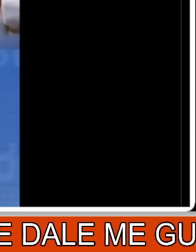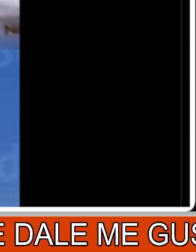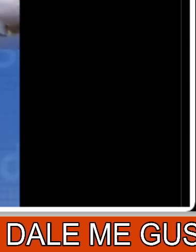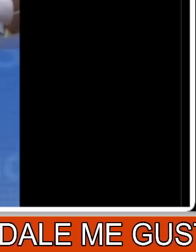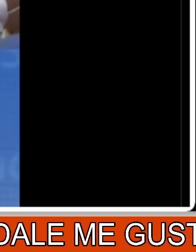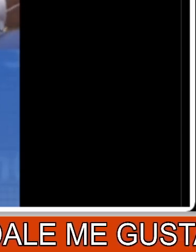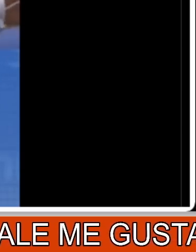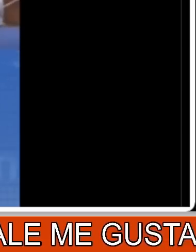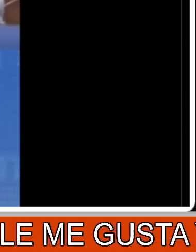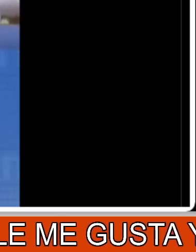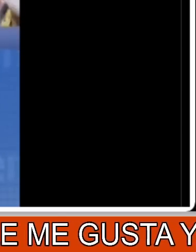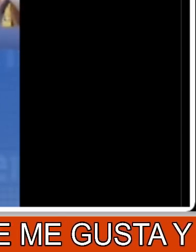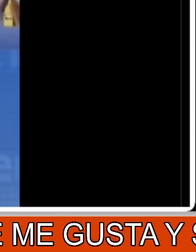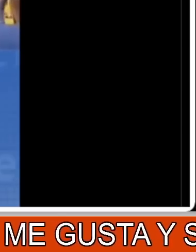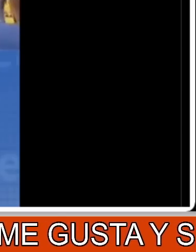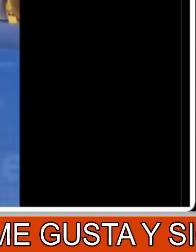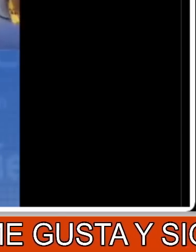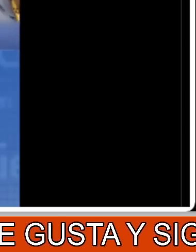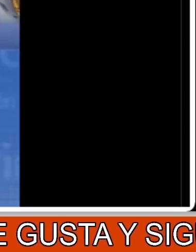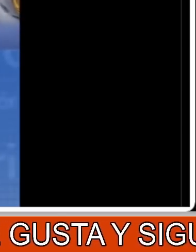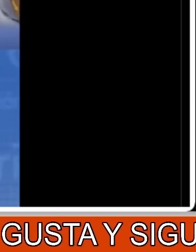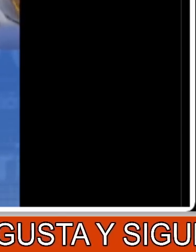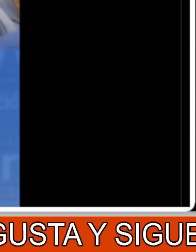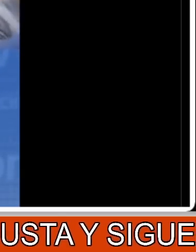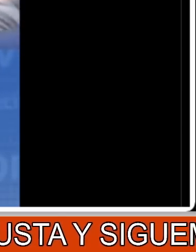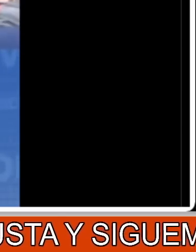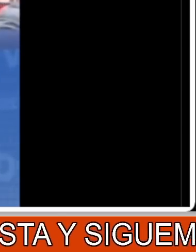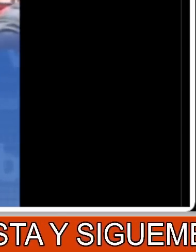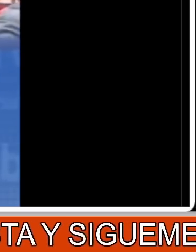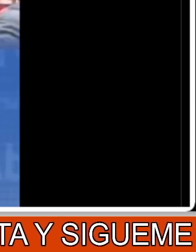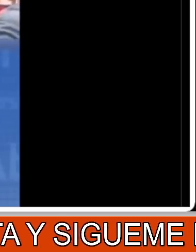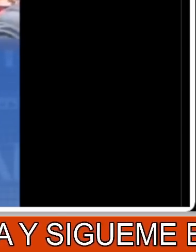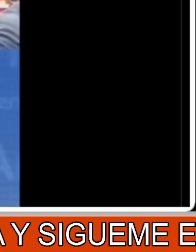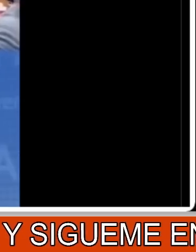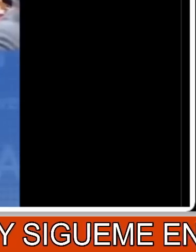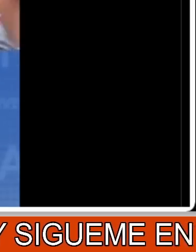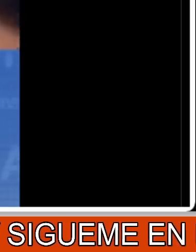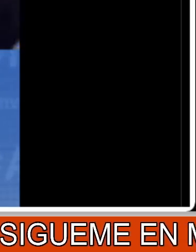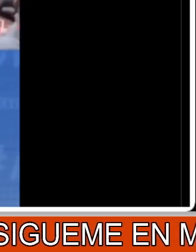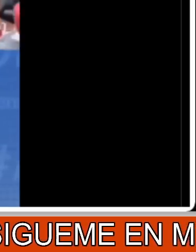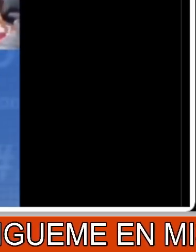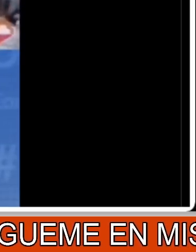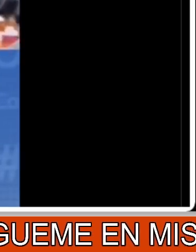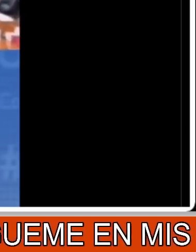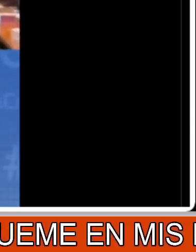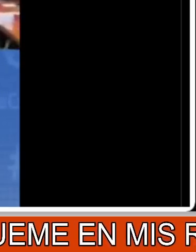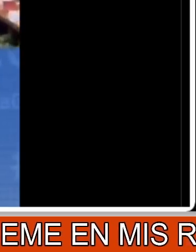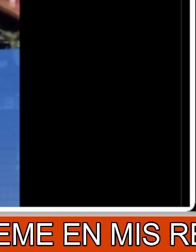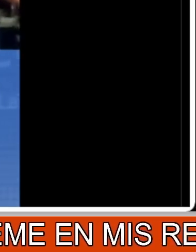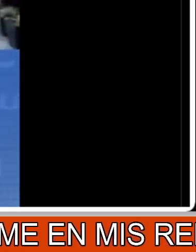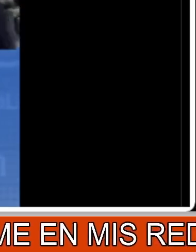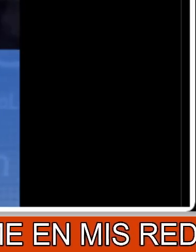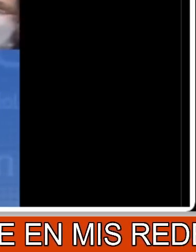poder legislativo está encima de este poder autónomo. Amigos y amigas, vamos a